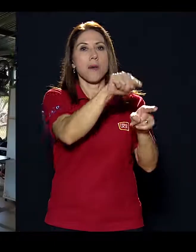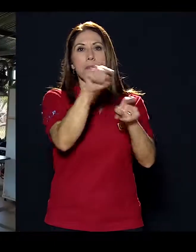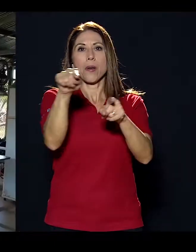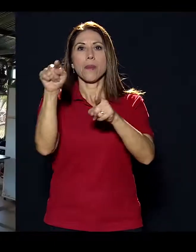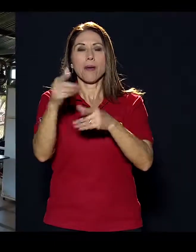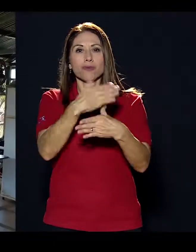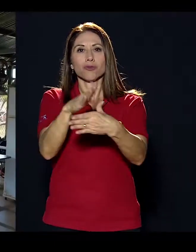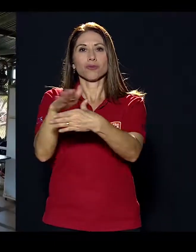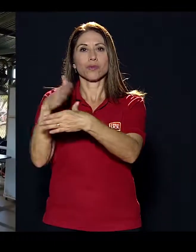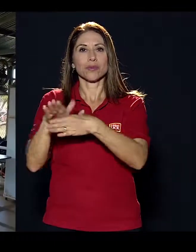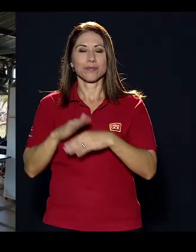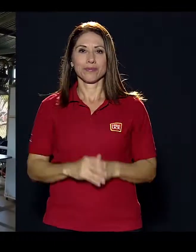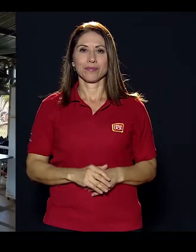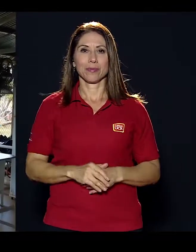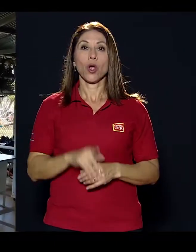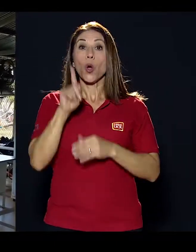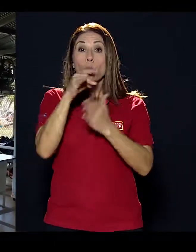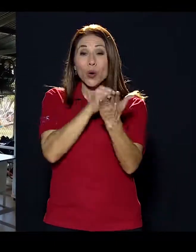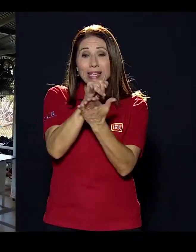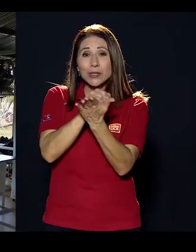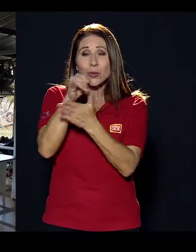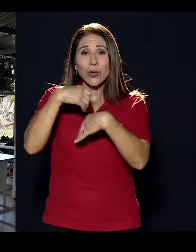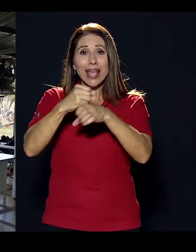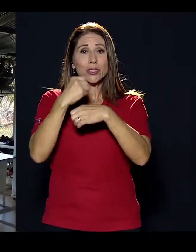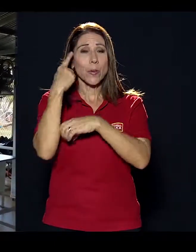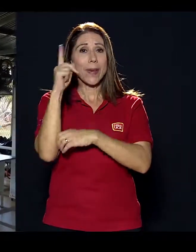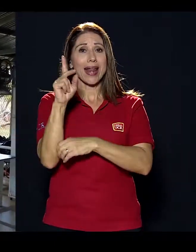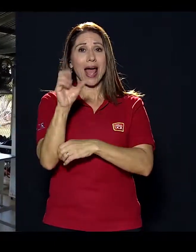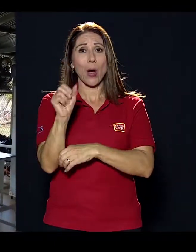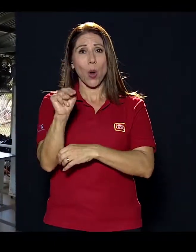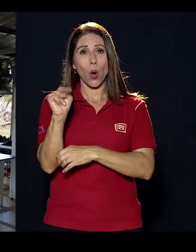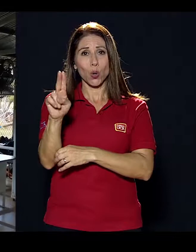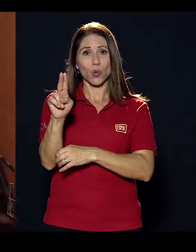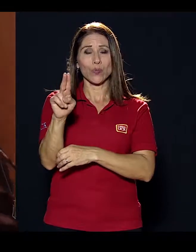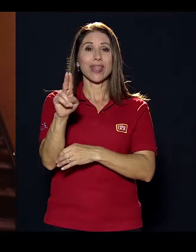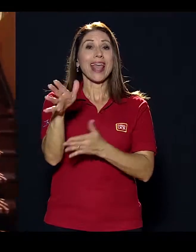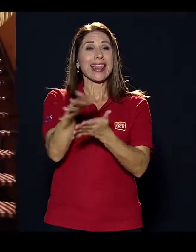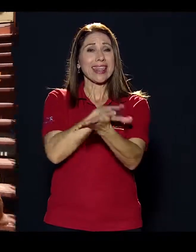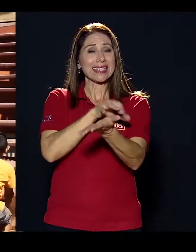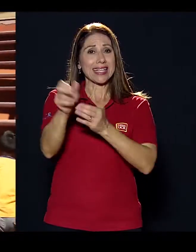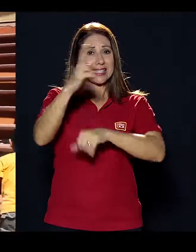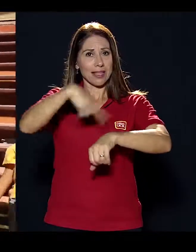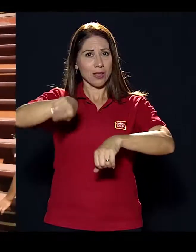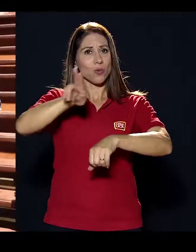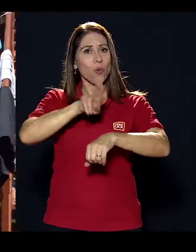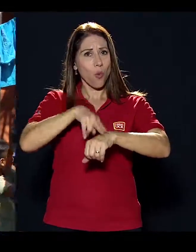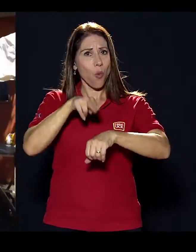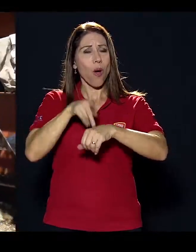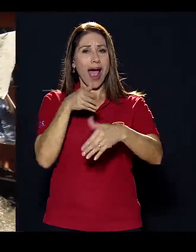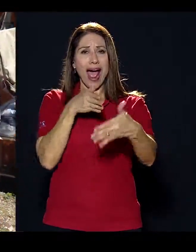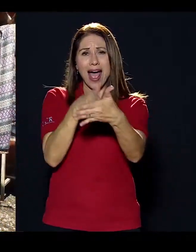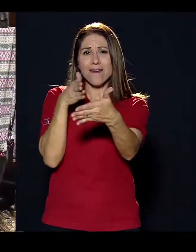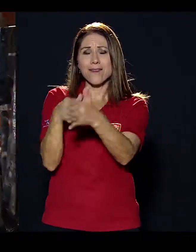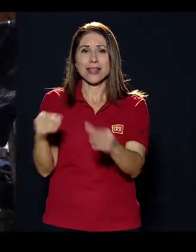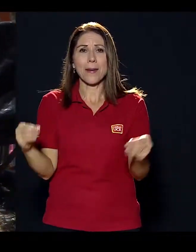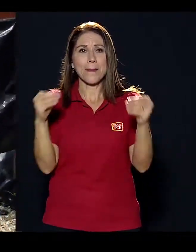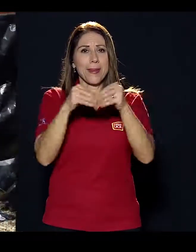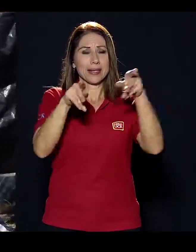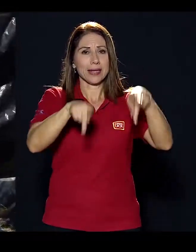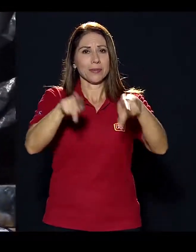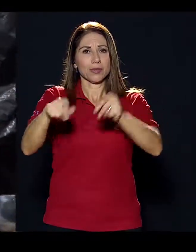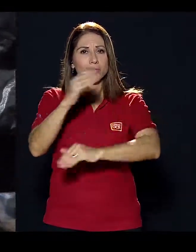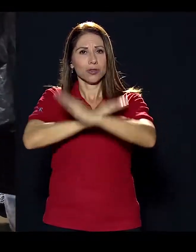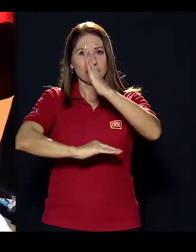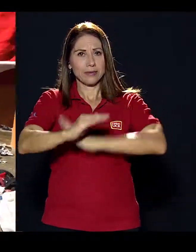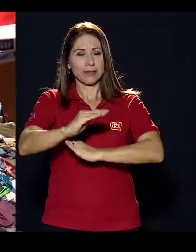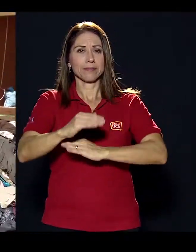verdad. Según un estudio realizado por las Naciones Unidas, los desastres por causas naturales tienden a afectar más a las personas